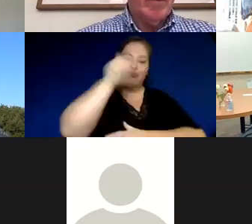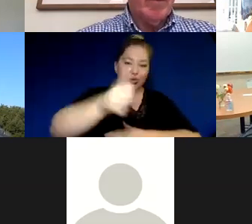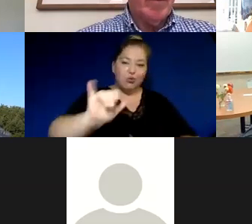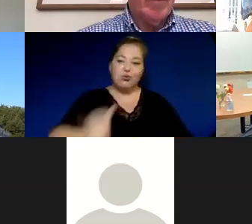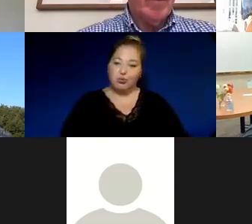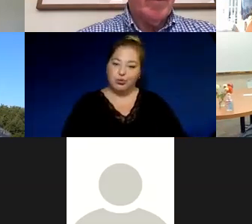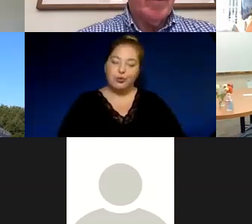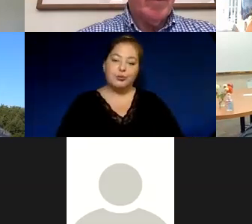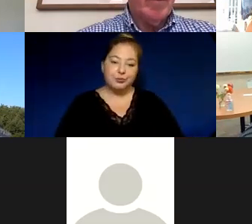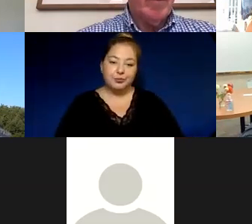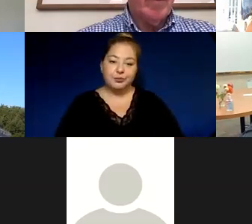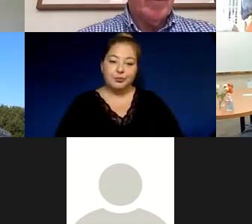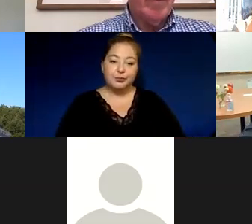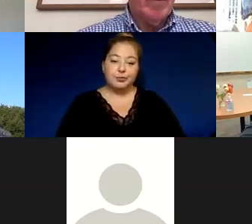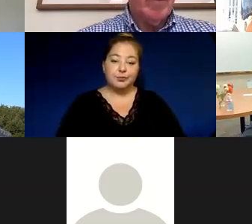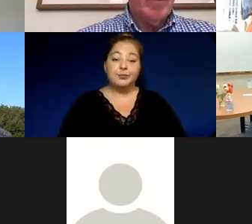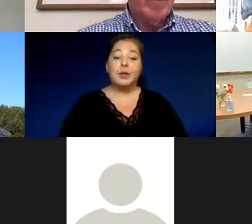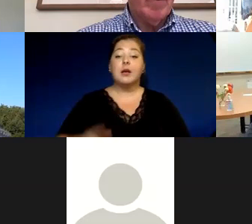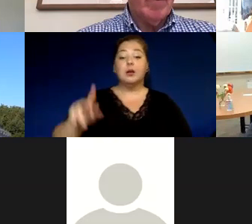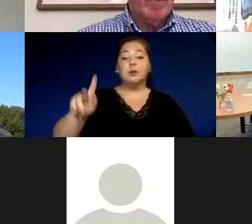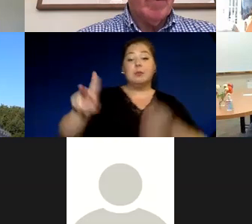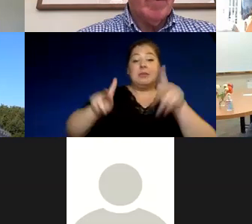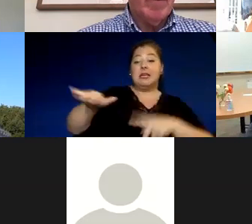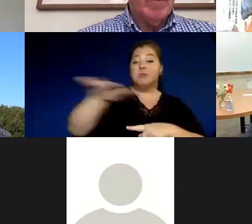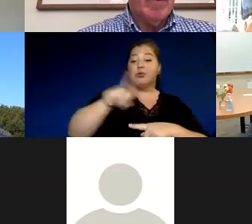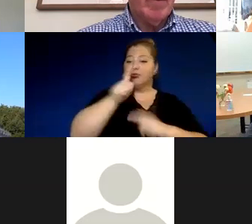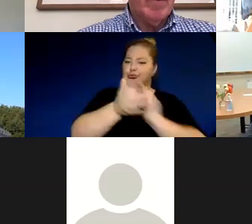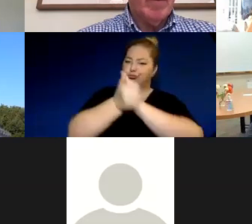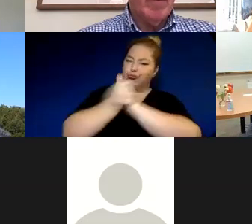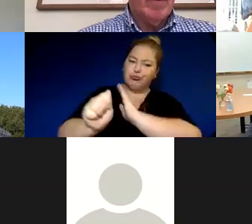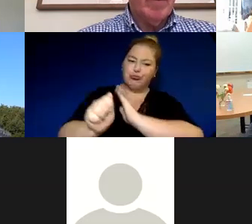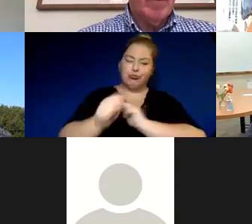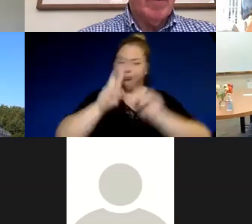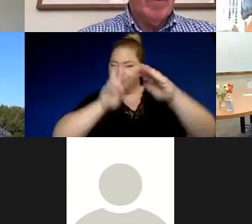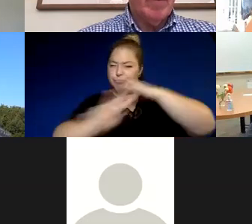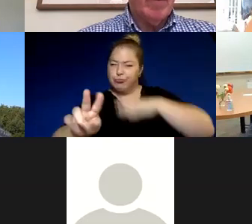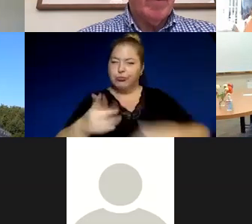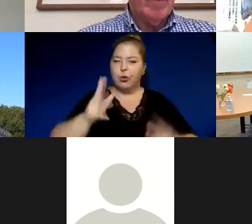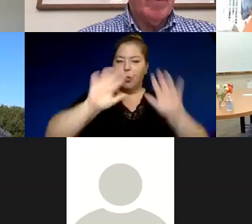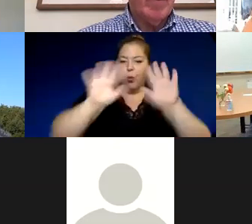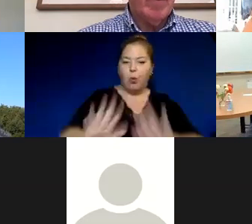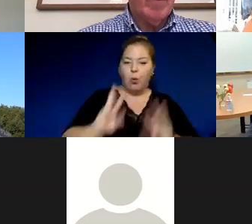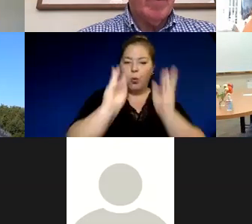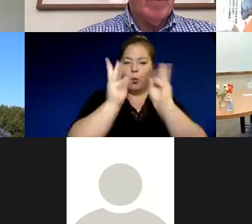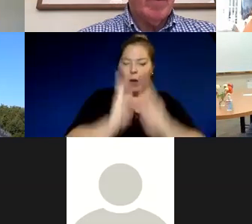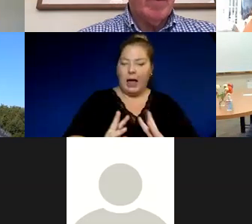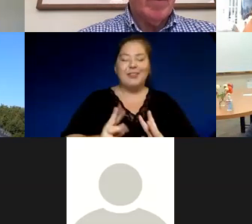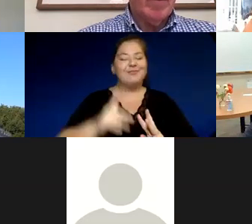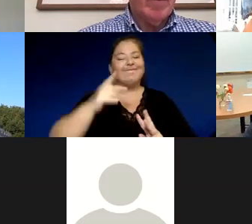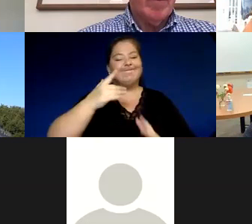que este complejo de tormenta eléctrica, pues puede presentar